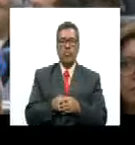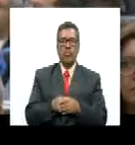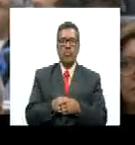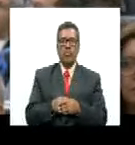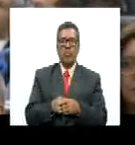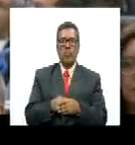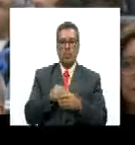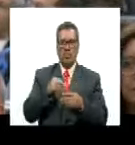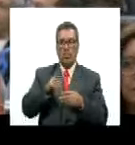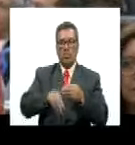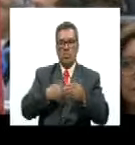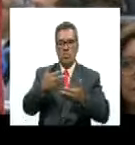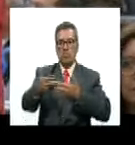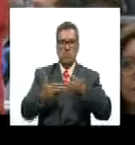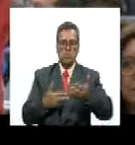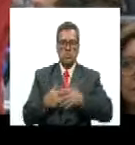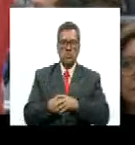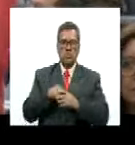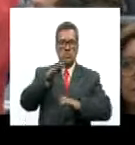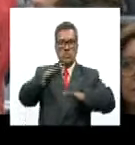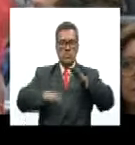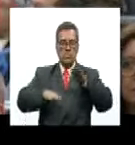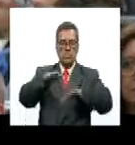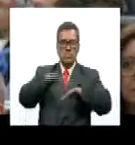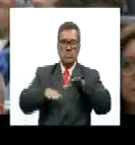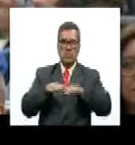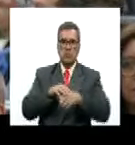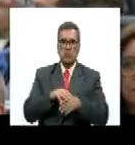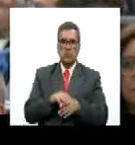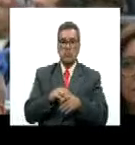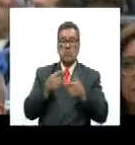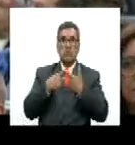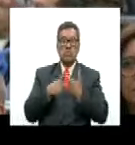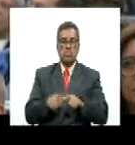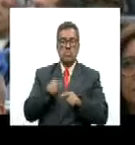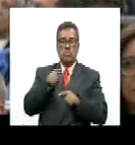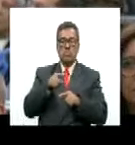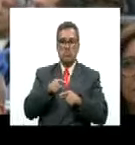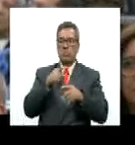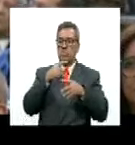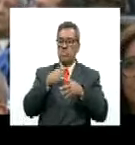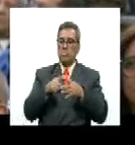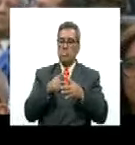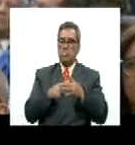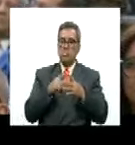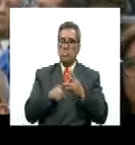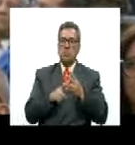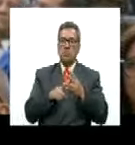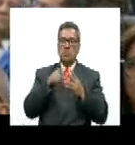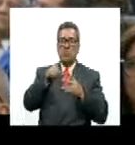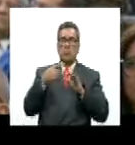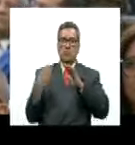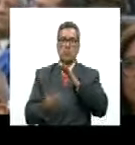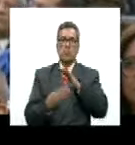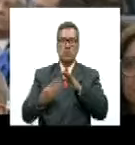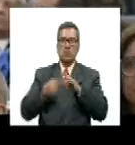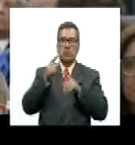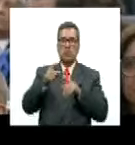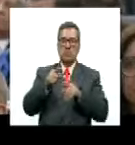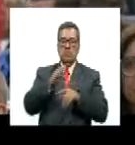que se puedan compartir de manera equilibrada, pero sobre todas las cosas que esto se fundamente en